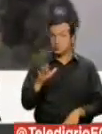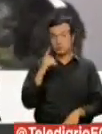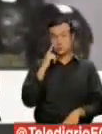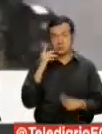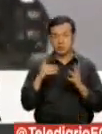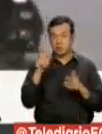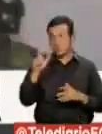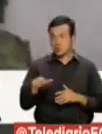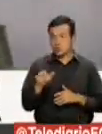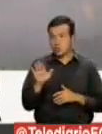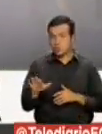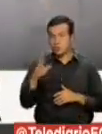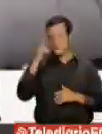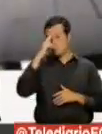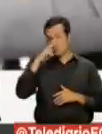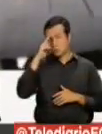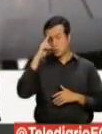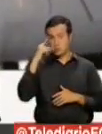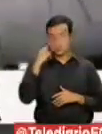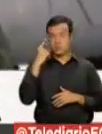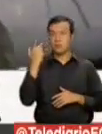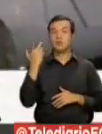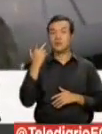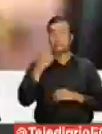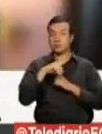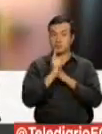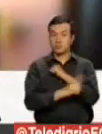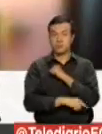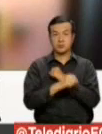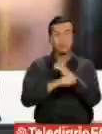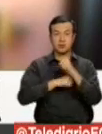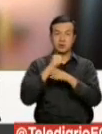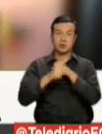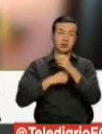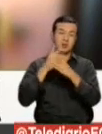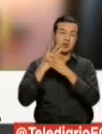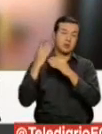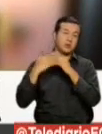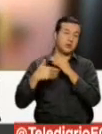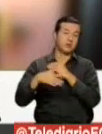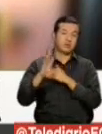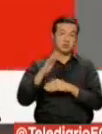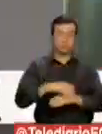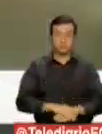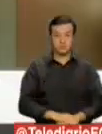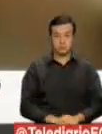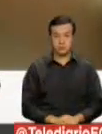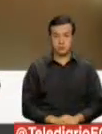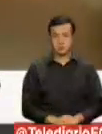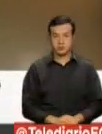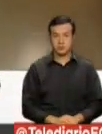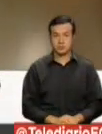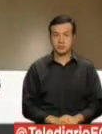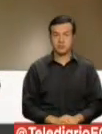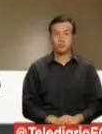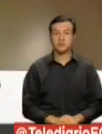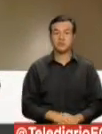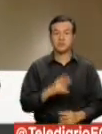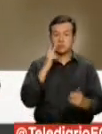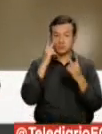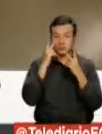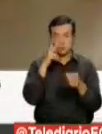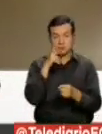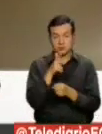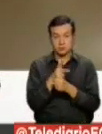llevar al narcotraficante mexicano a una sentencia de cadena perpetua. este video se